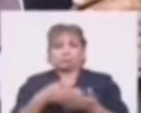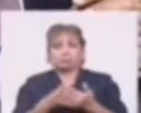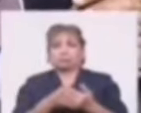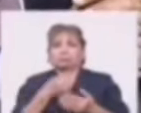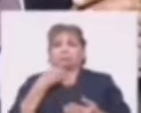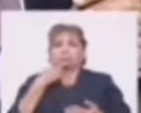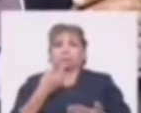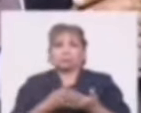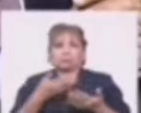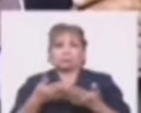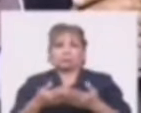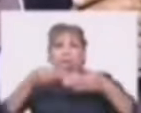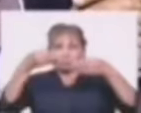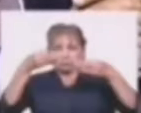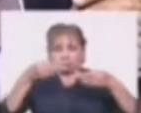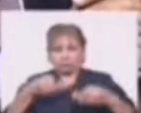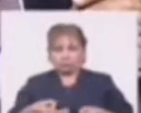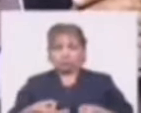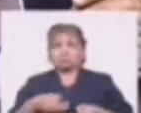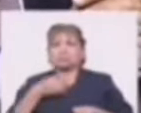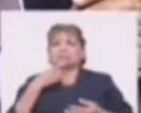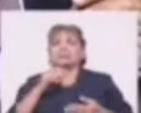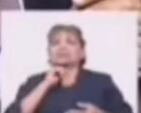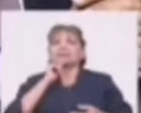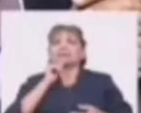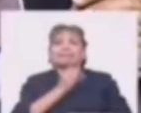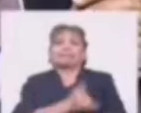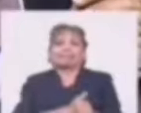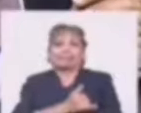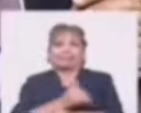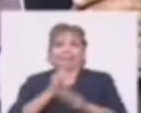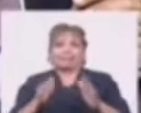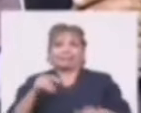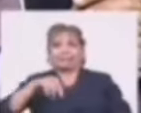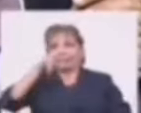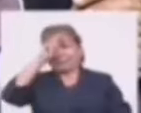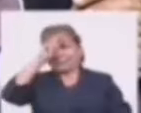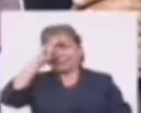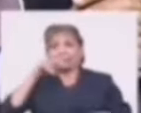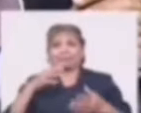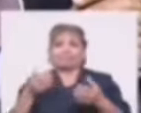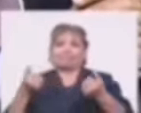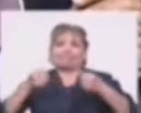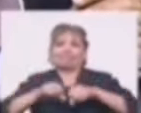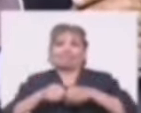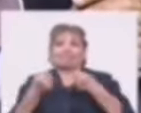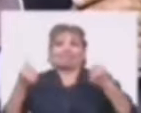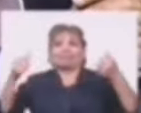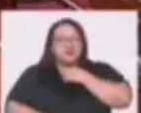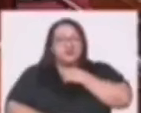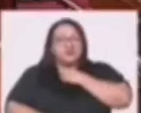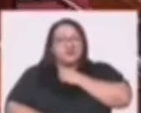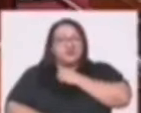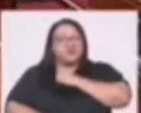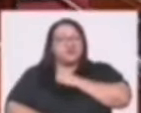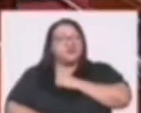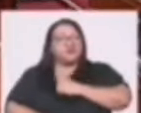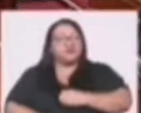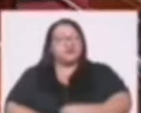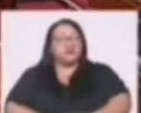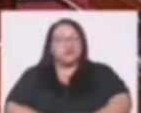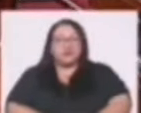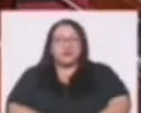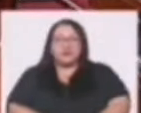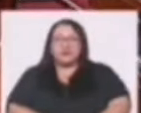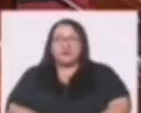no sería sino la confirmación de la ausencia de institucionalidad en el Perú y el quiebre del equilibrio de poderes. Tiene uso la palabra